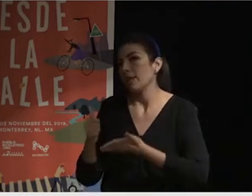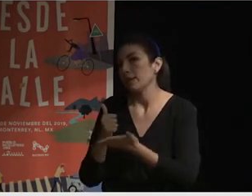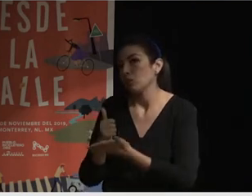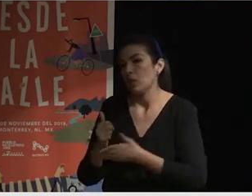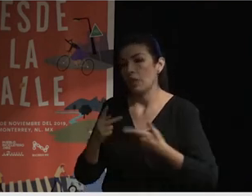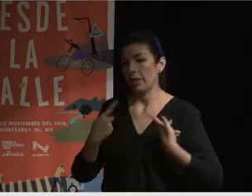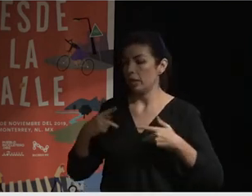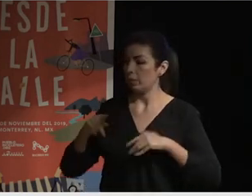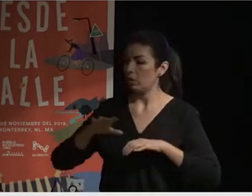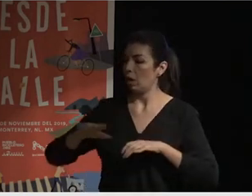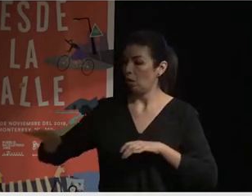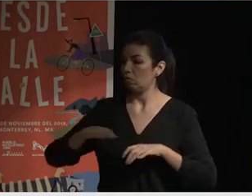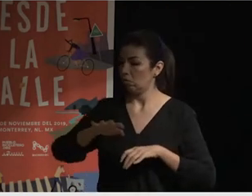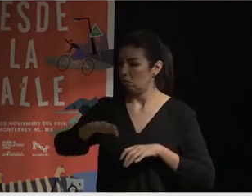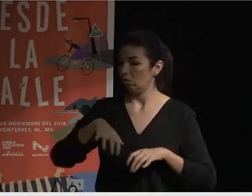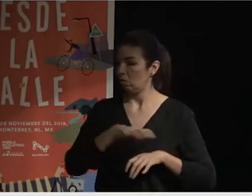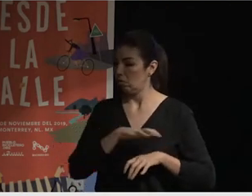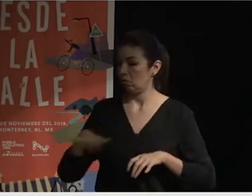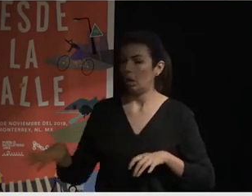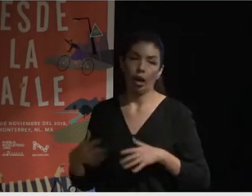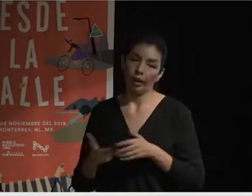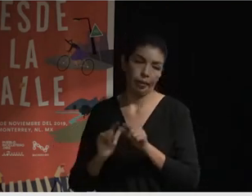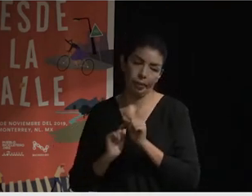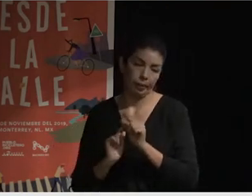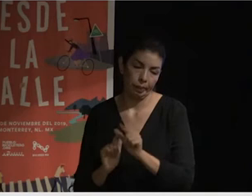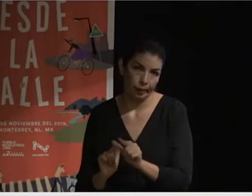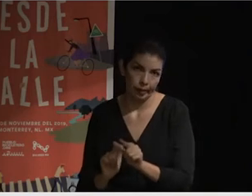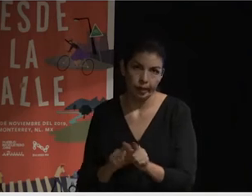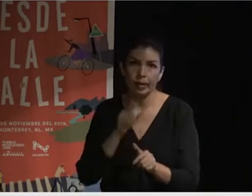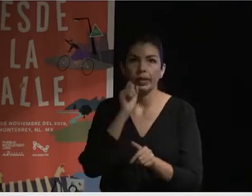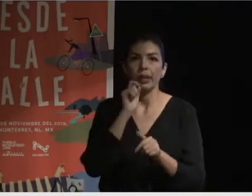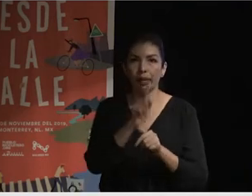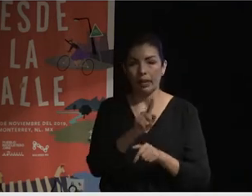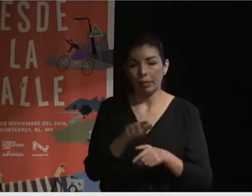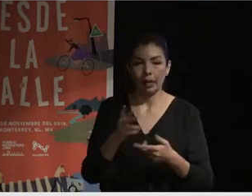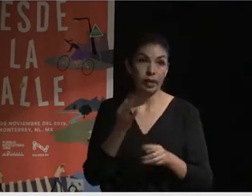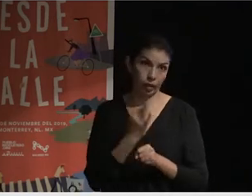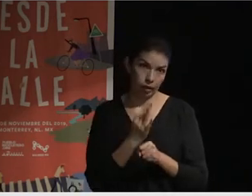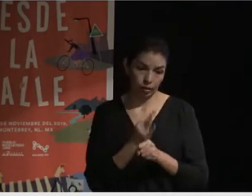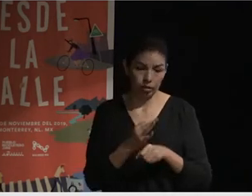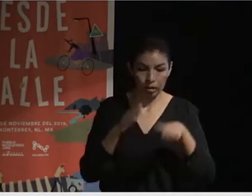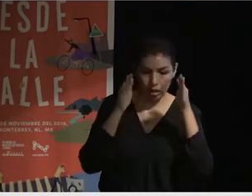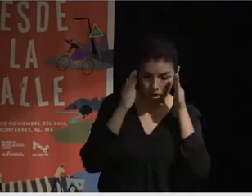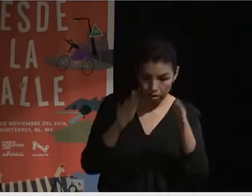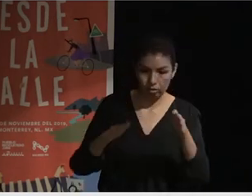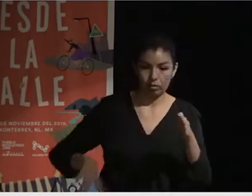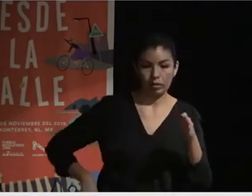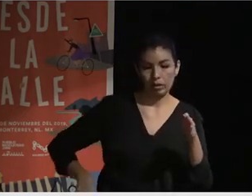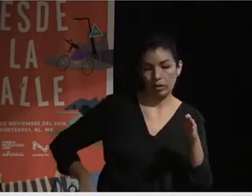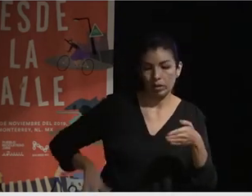que tiene sus ciclos y el siguiente… bueno, por ejemplo, el ciclo actual que es la industria